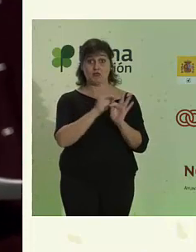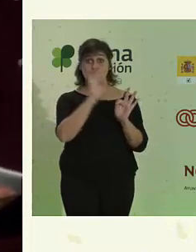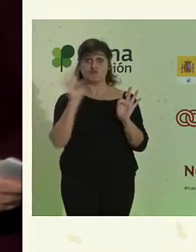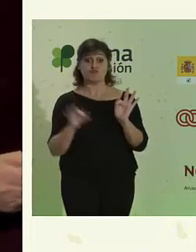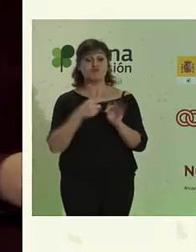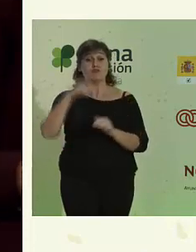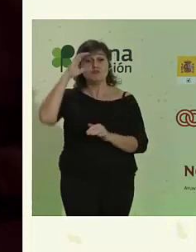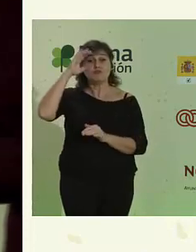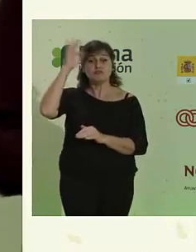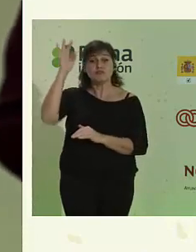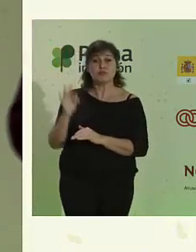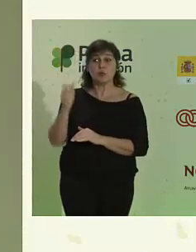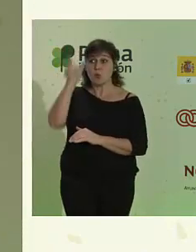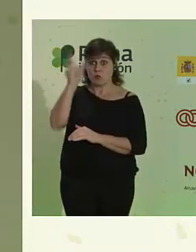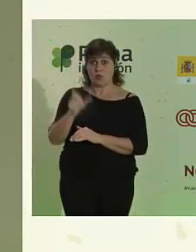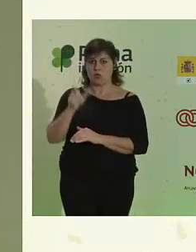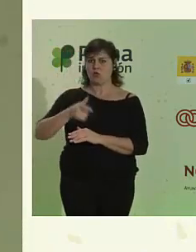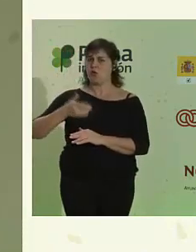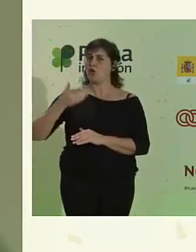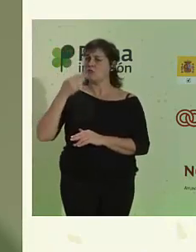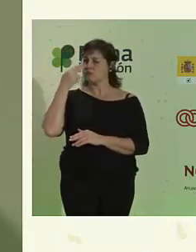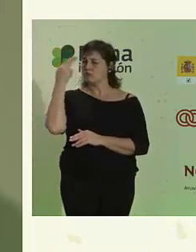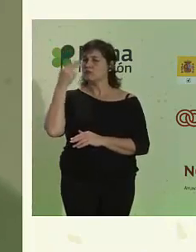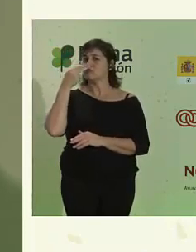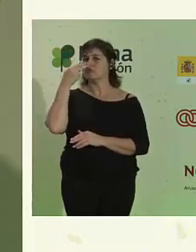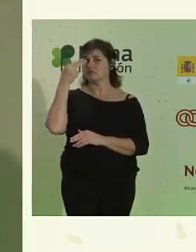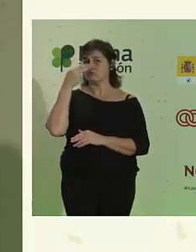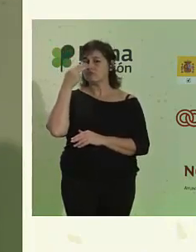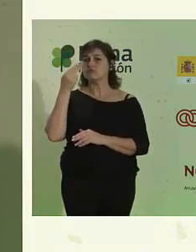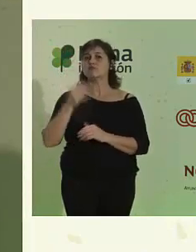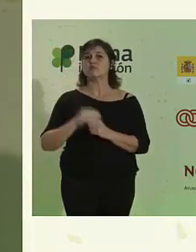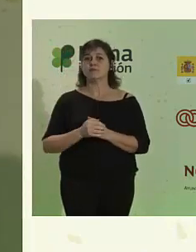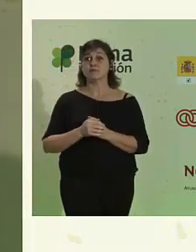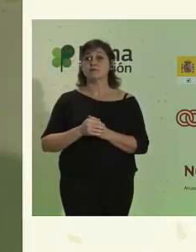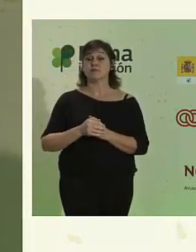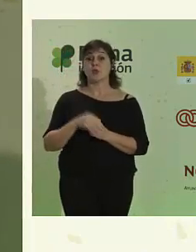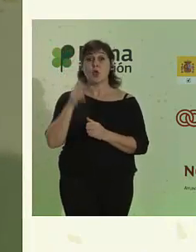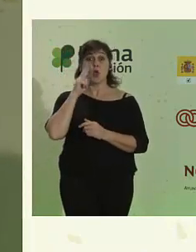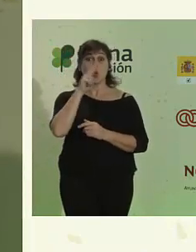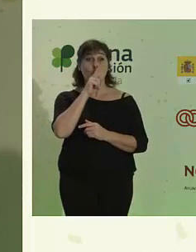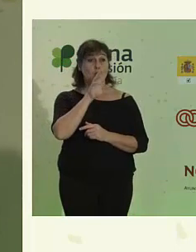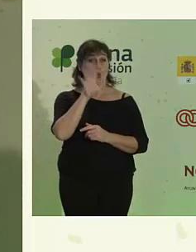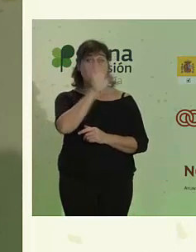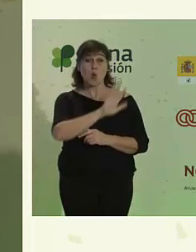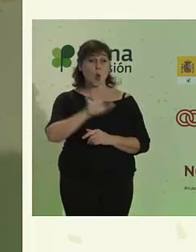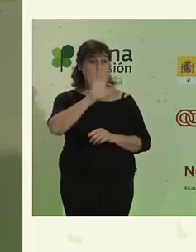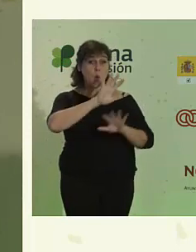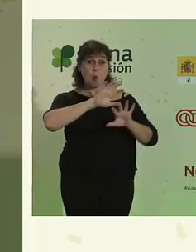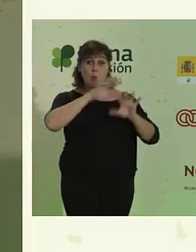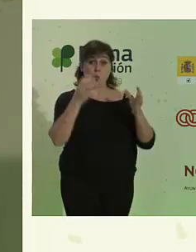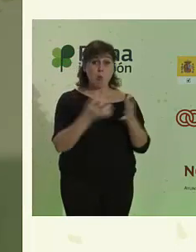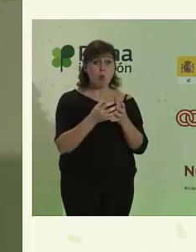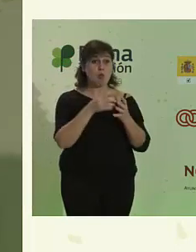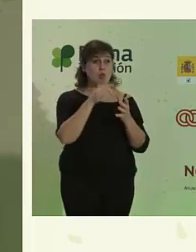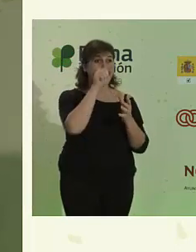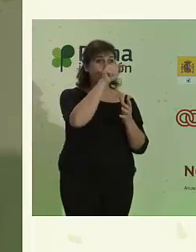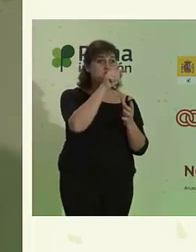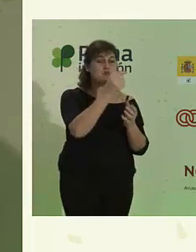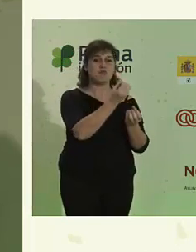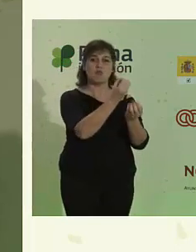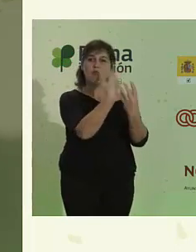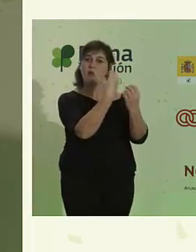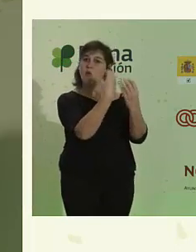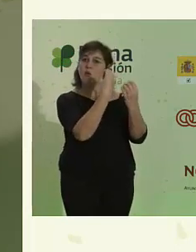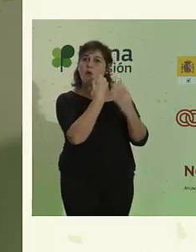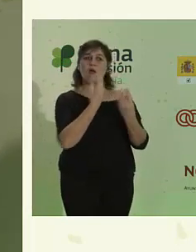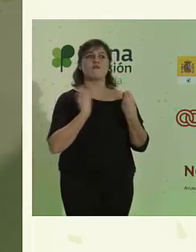a escuchar a personas muy interesantes y vamos a ver sitios del mundo donde nos van a contar cómo viven